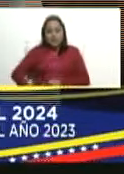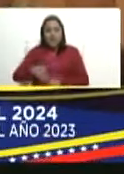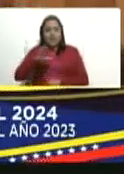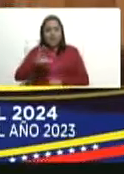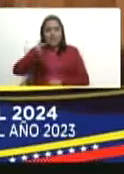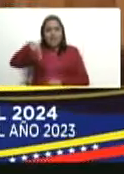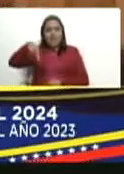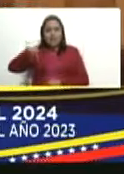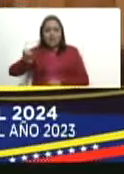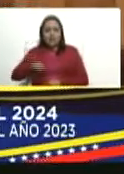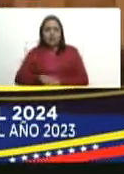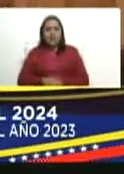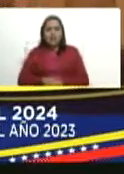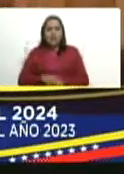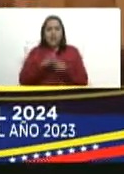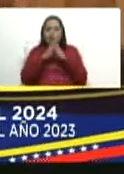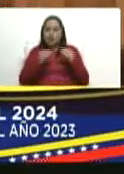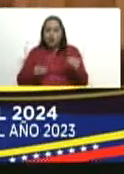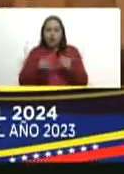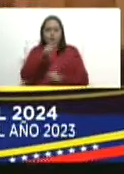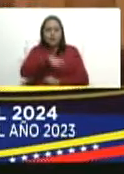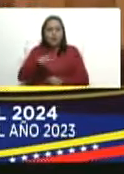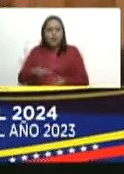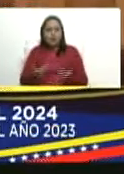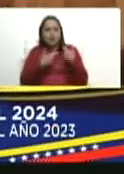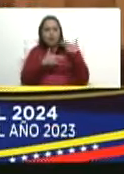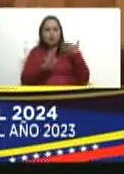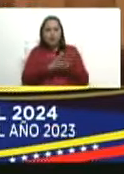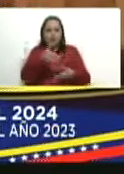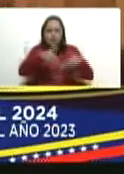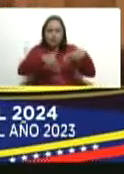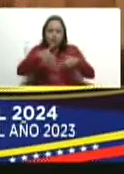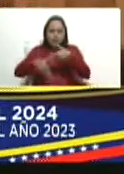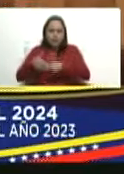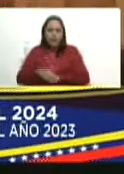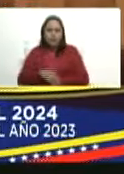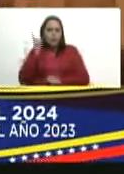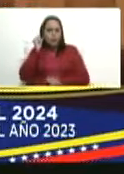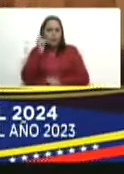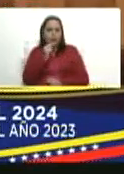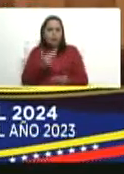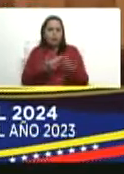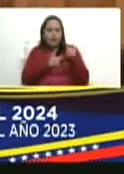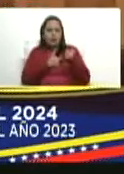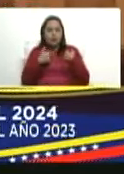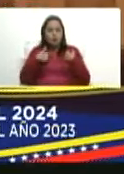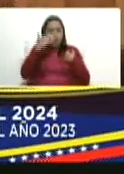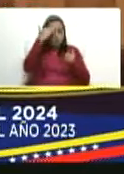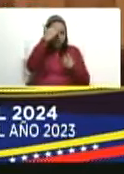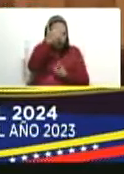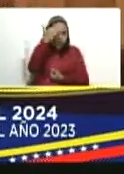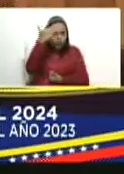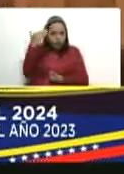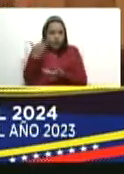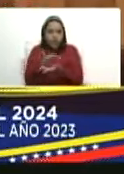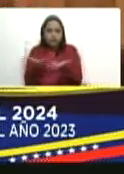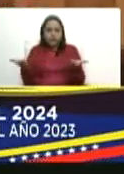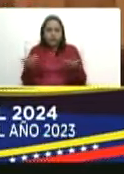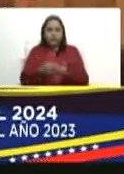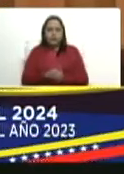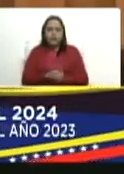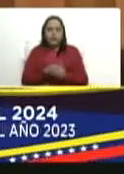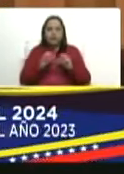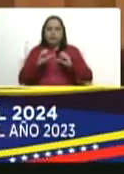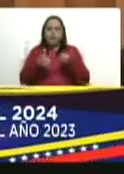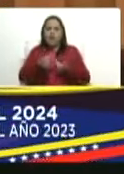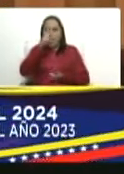A todos los miembros del Poder Electoral, rectores y rectoras, mi saludo en este inicio del